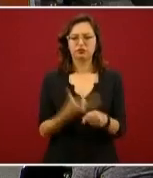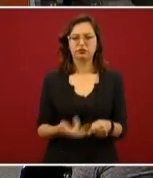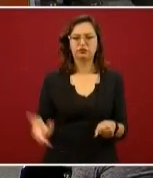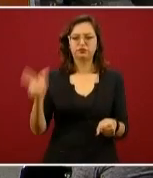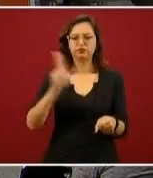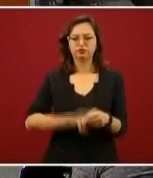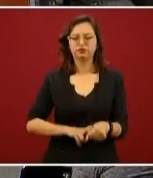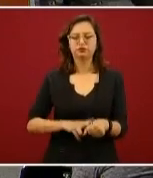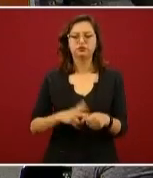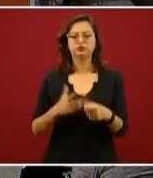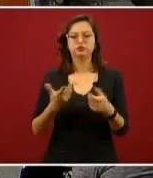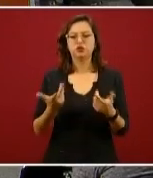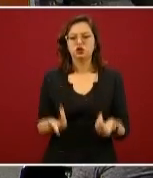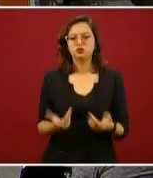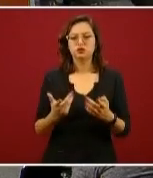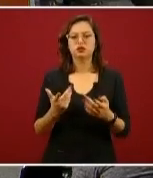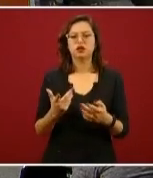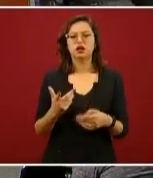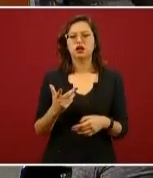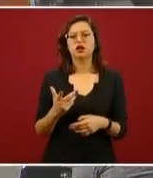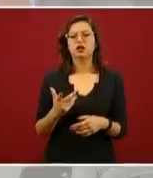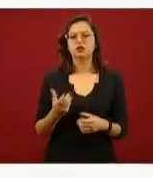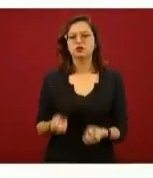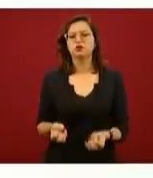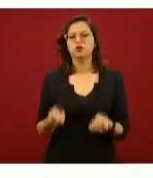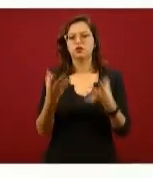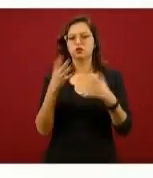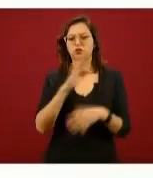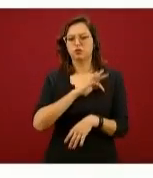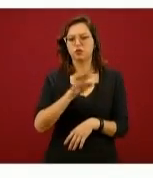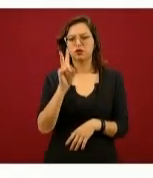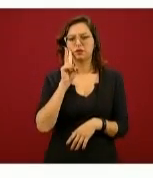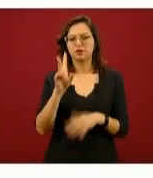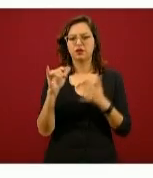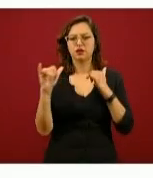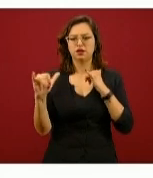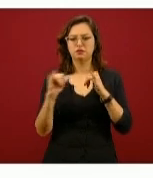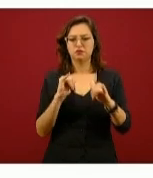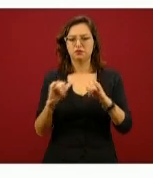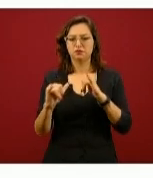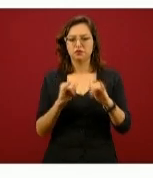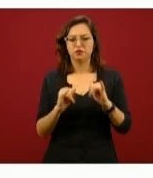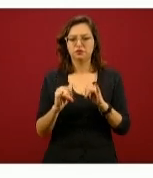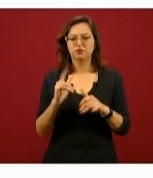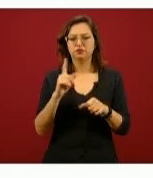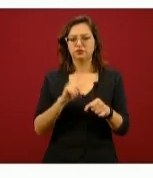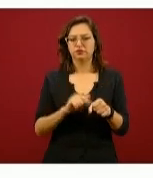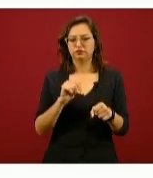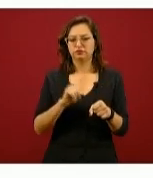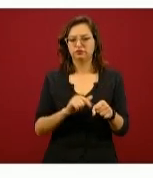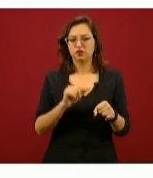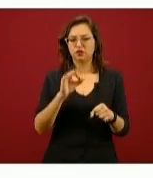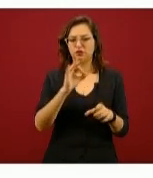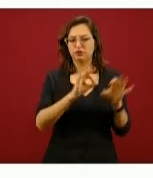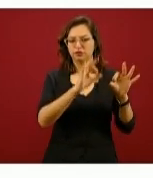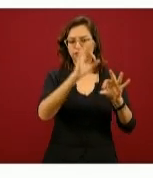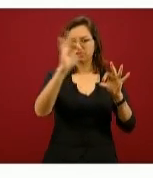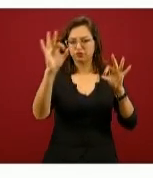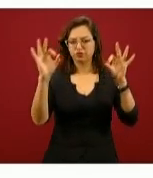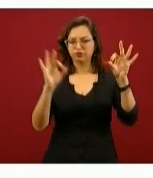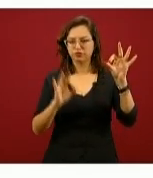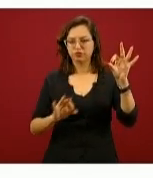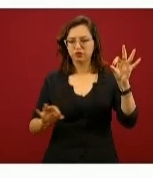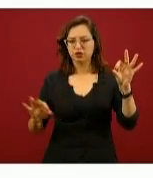favor, ustedes pueden ver ahí en el mapa con diferentes puntos de colores.